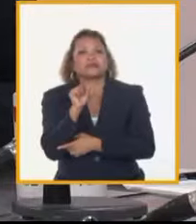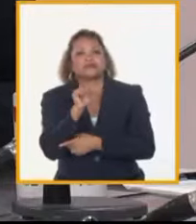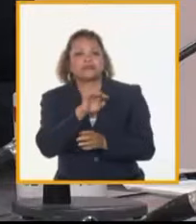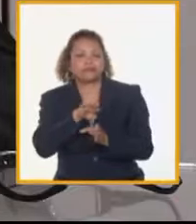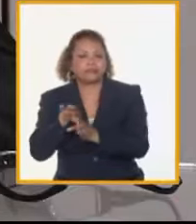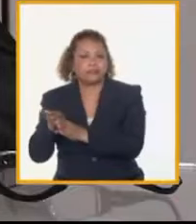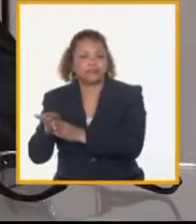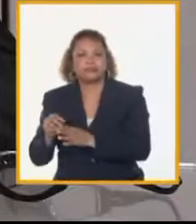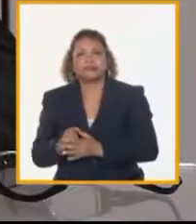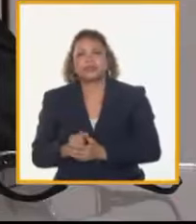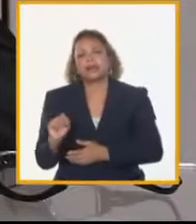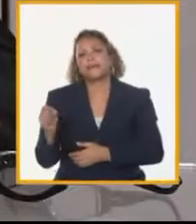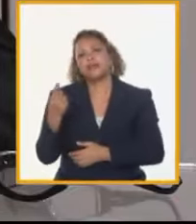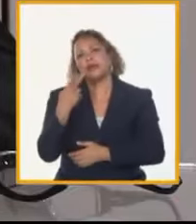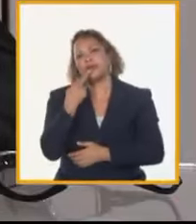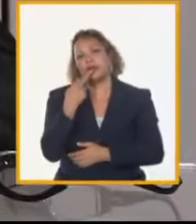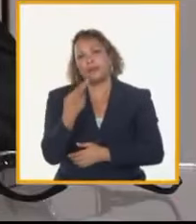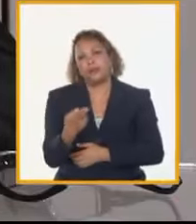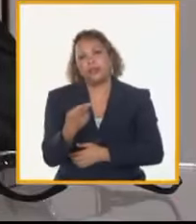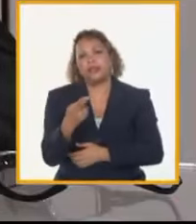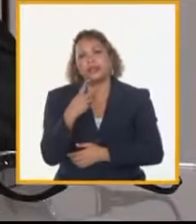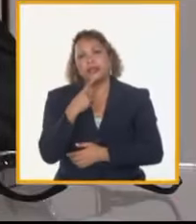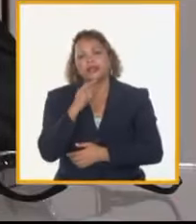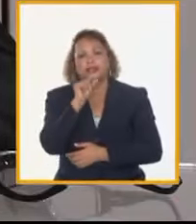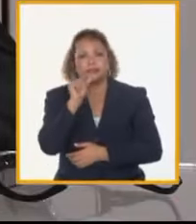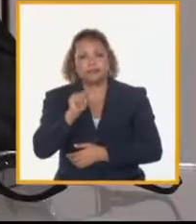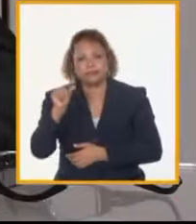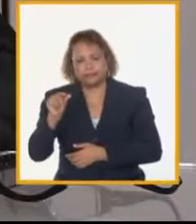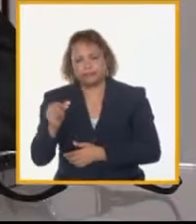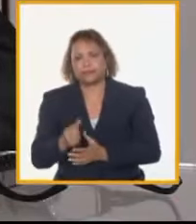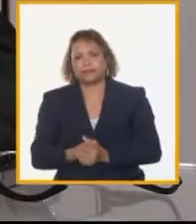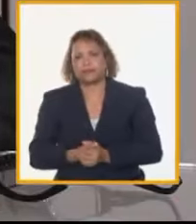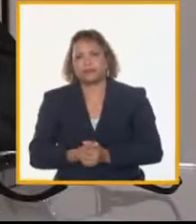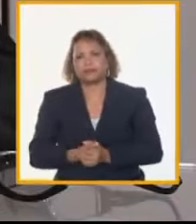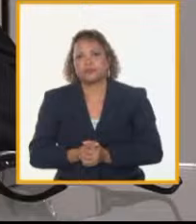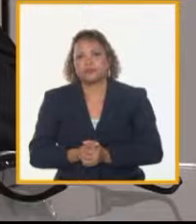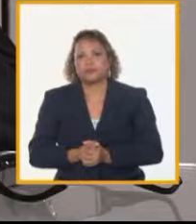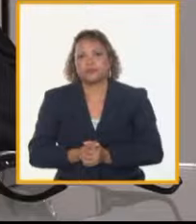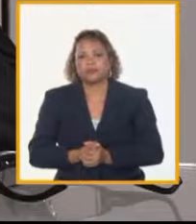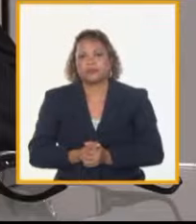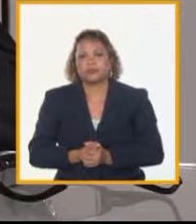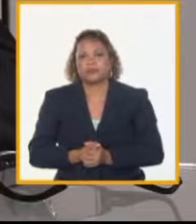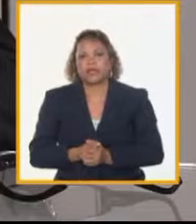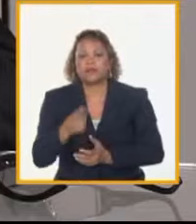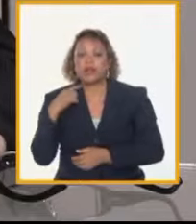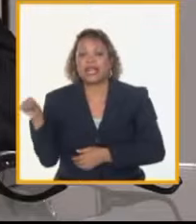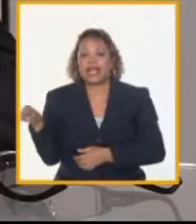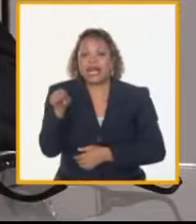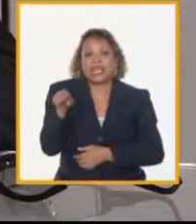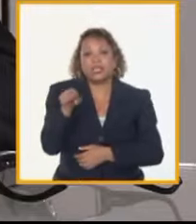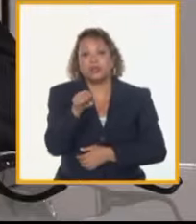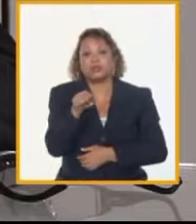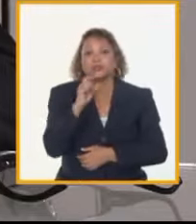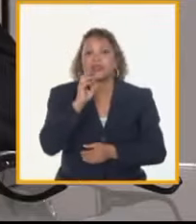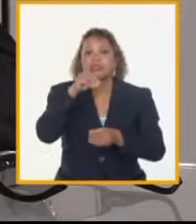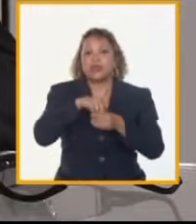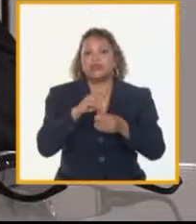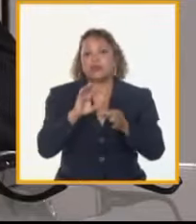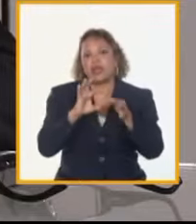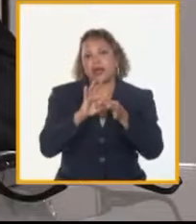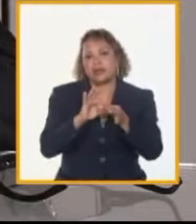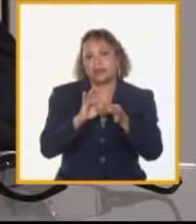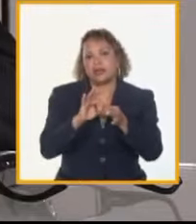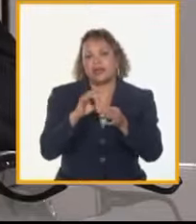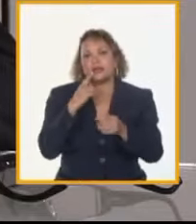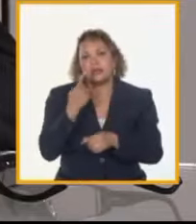primero a la opinión que había ahí sobre el carrito que quería traer en la Gacela. Eso es otra oportunidad y nosotros hemos tenido